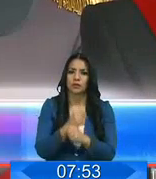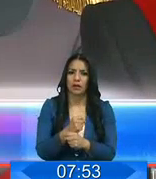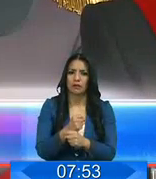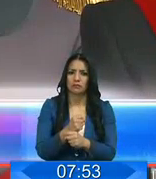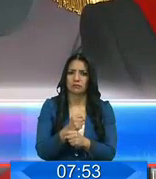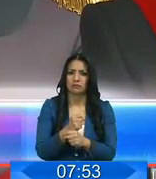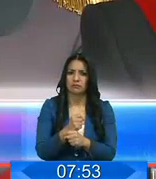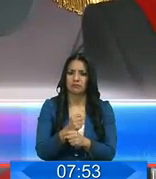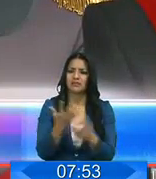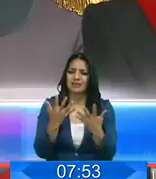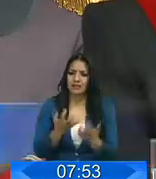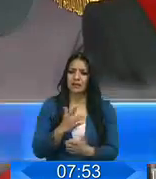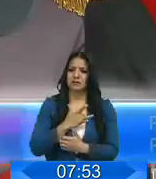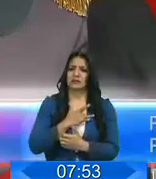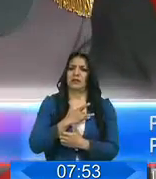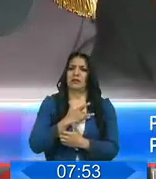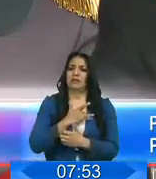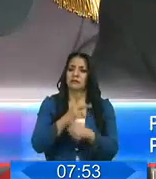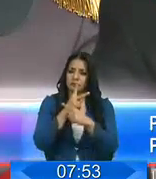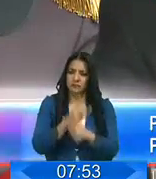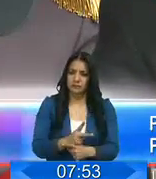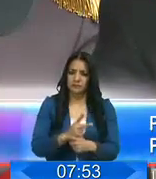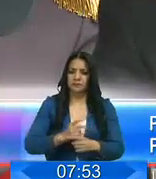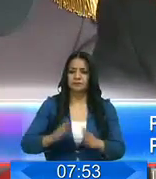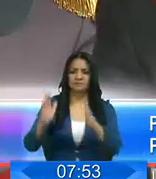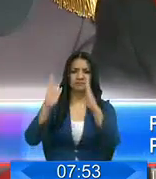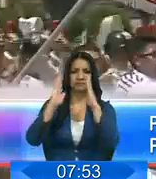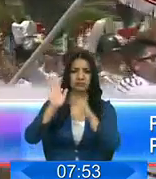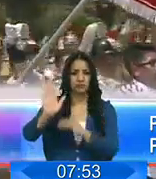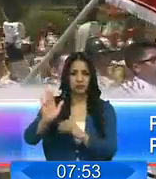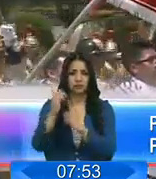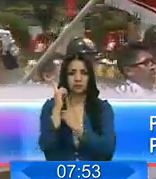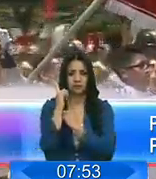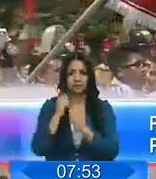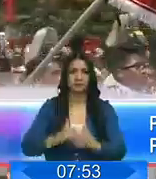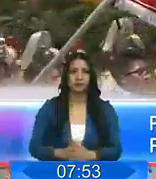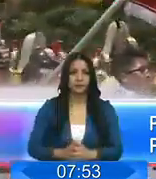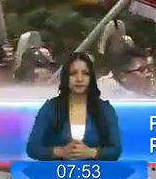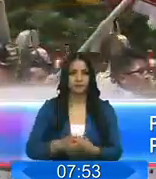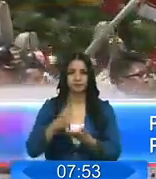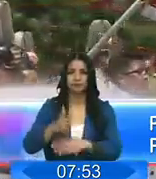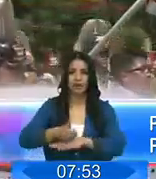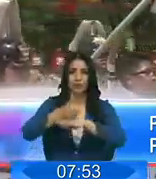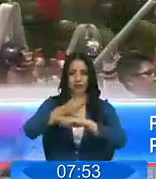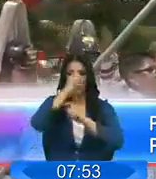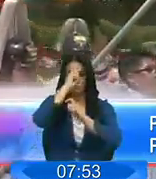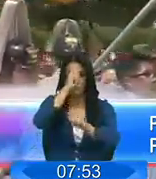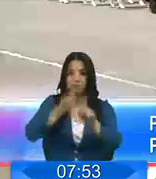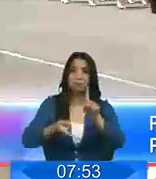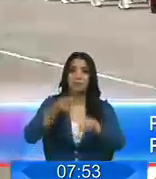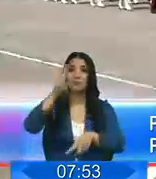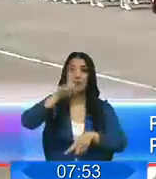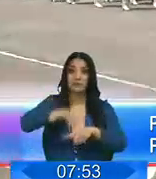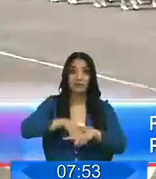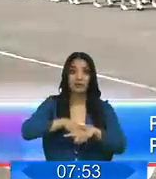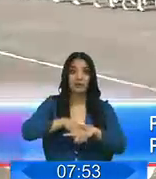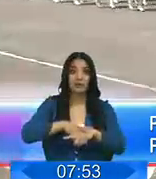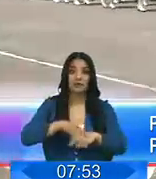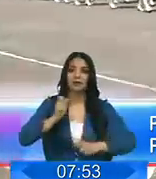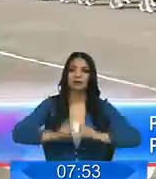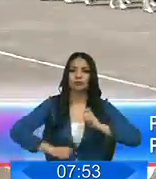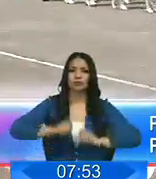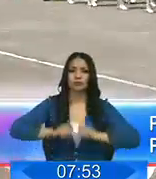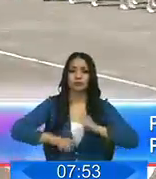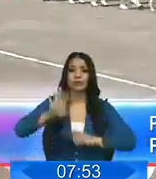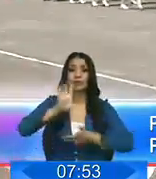saberse y sentirse protegidos. Y por ustedes. Acto castrense en el que por primera vez bandas de paz de 5